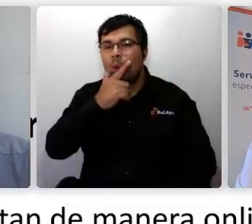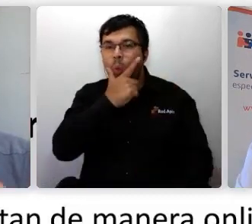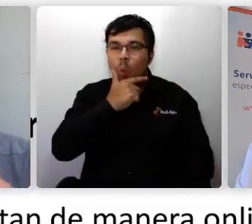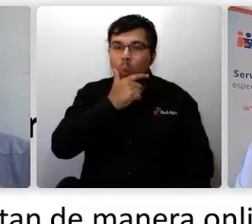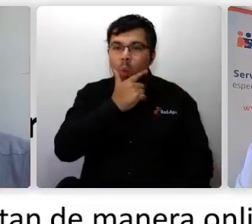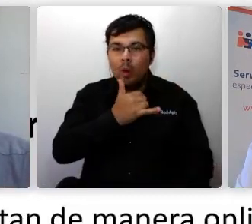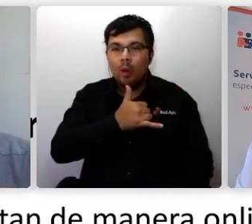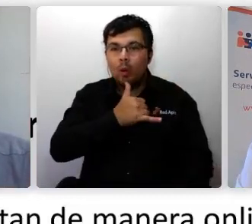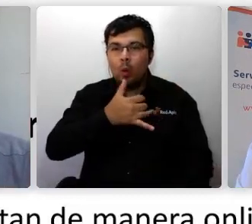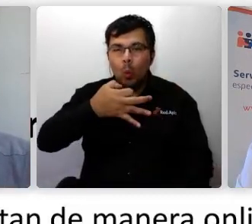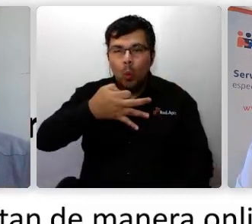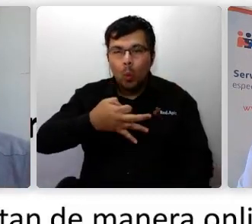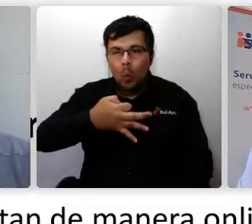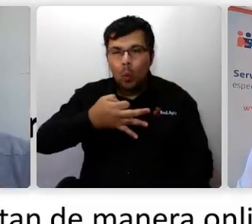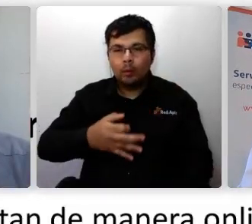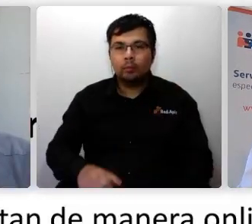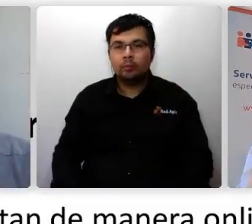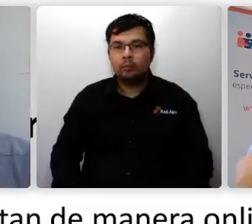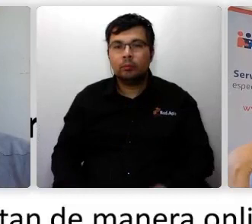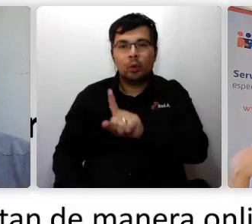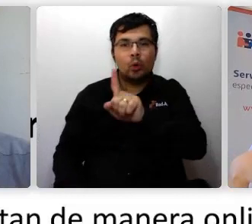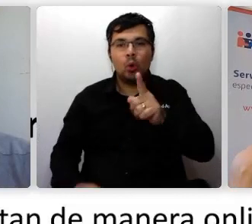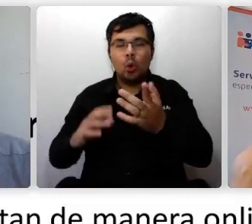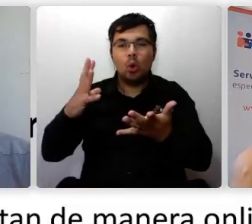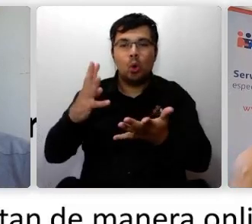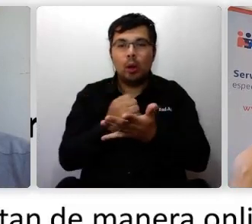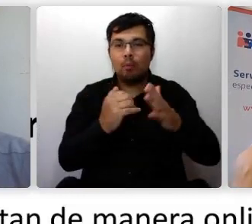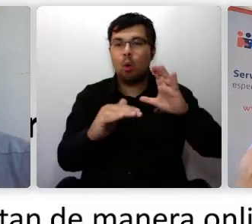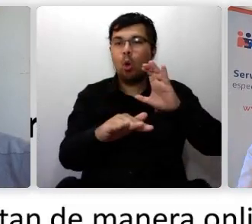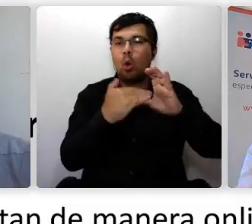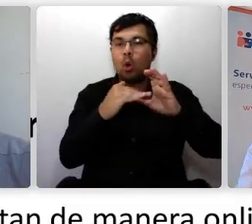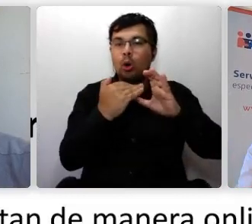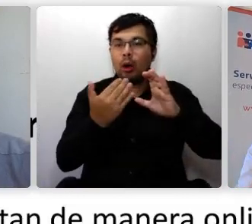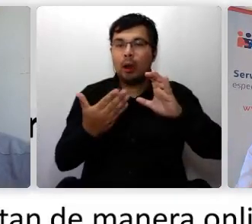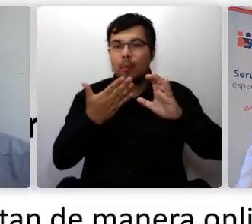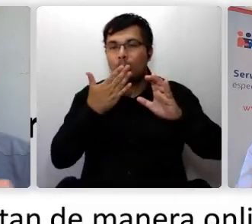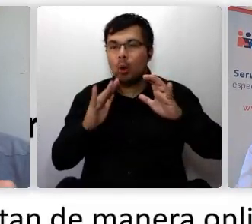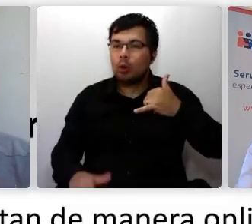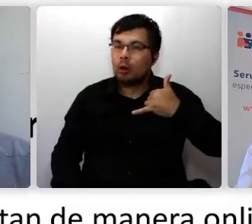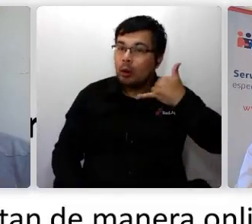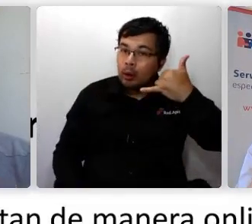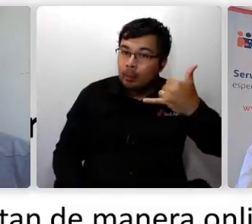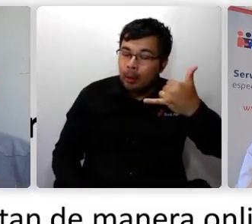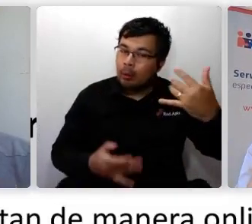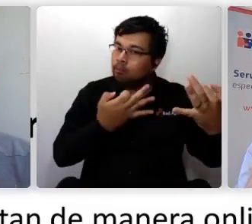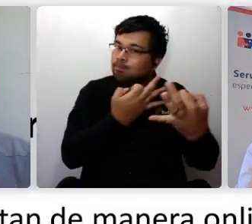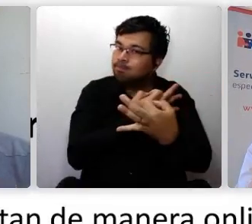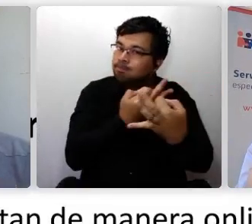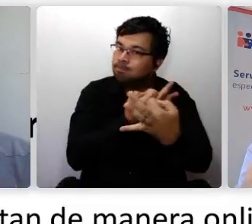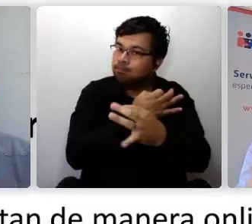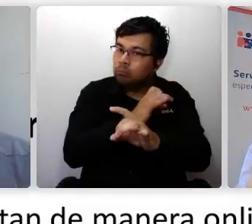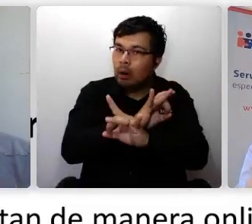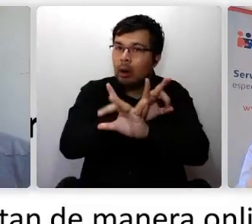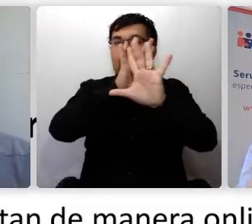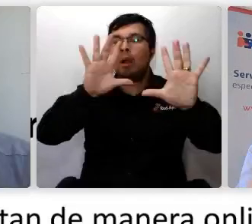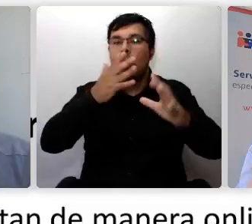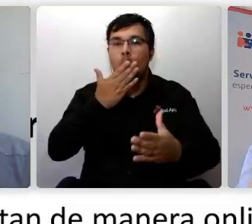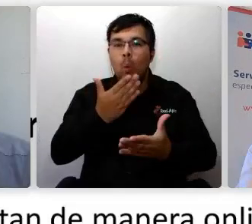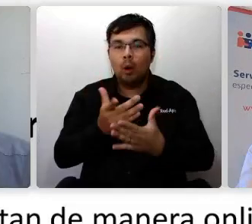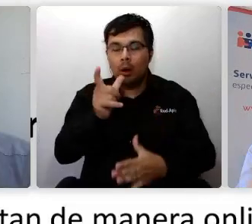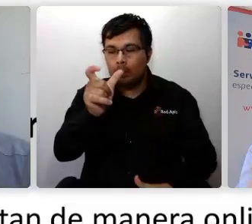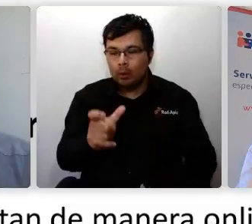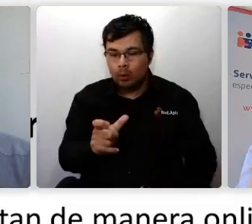muy puntual que no logramos resolver la vía correo, ahí nosotros llamamos por teléfono para aclarar la duda o cuando a la persona le cuesta mucho